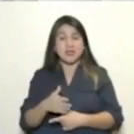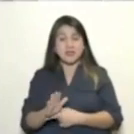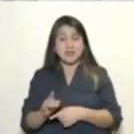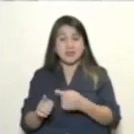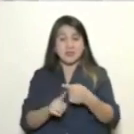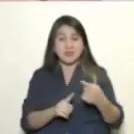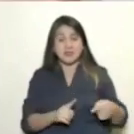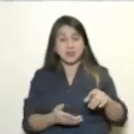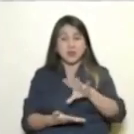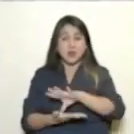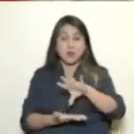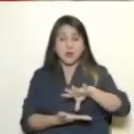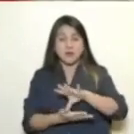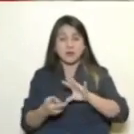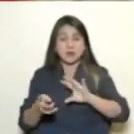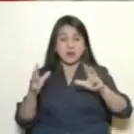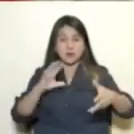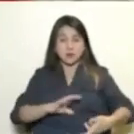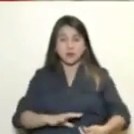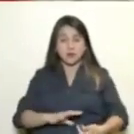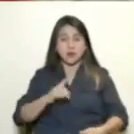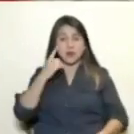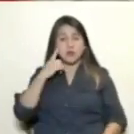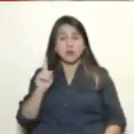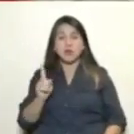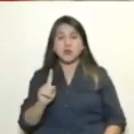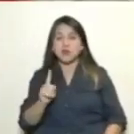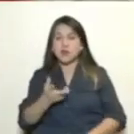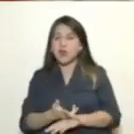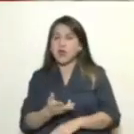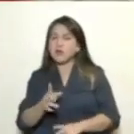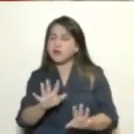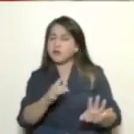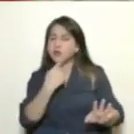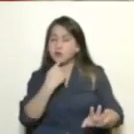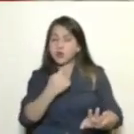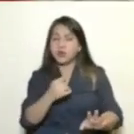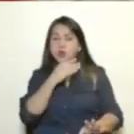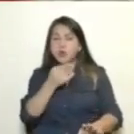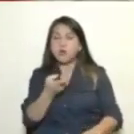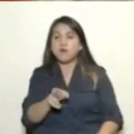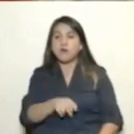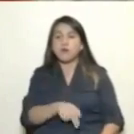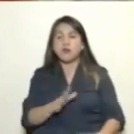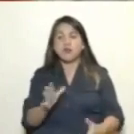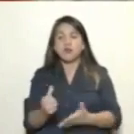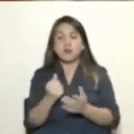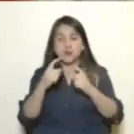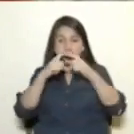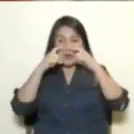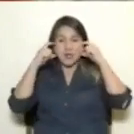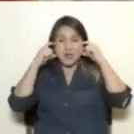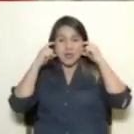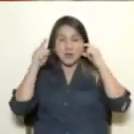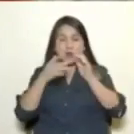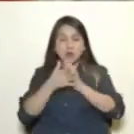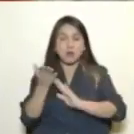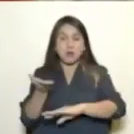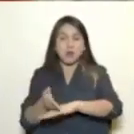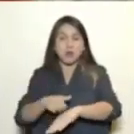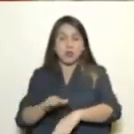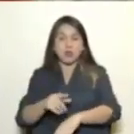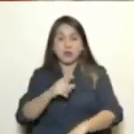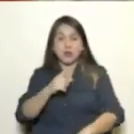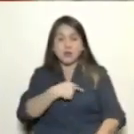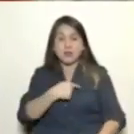distintos países del mundo. Pero no va a haber un regreso por el shock que vivimos. Por ejemplo, no se podían conseguir mascarillas sino en China, en Europa. Y hay europeos